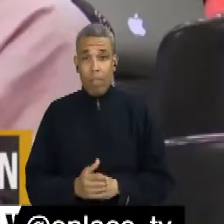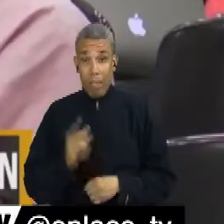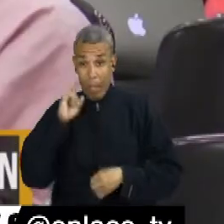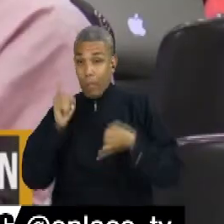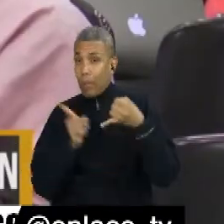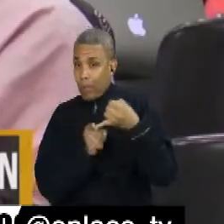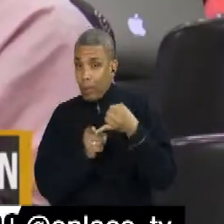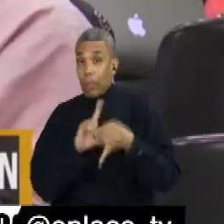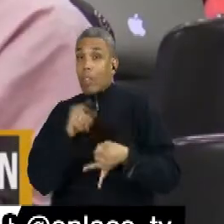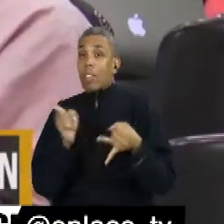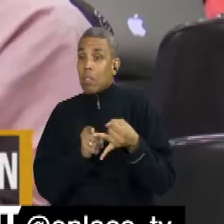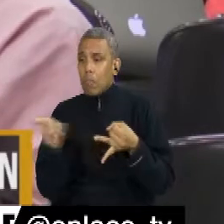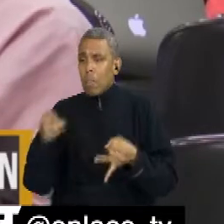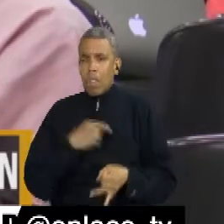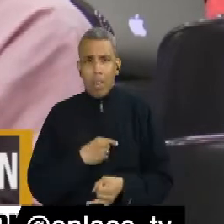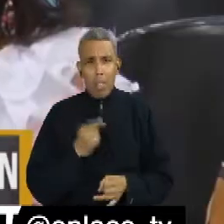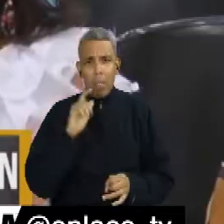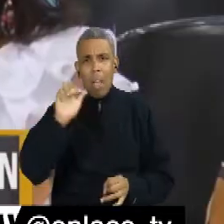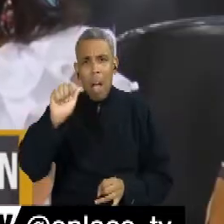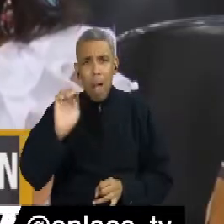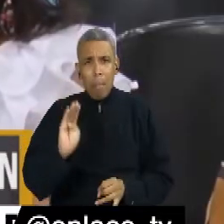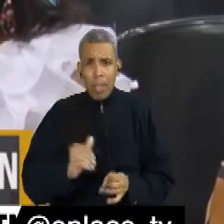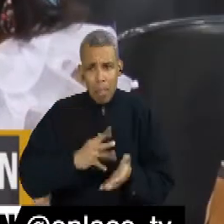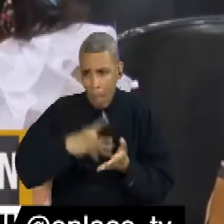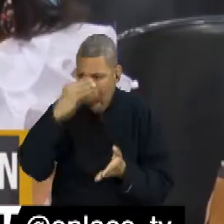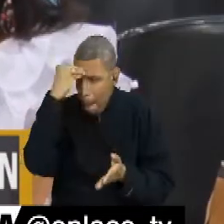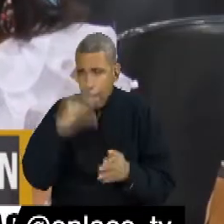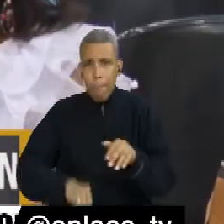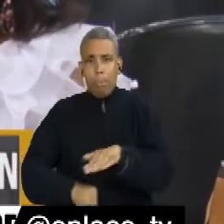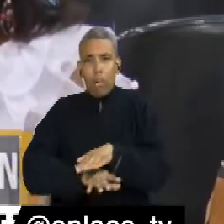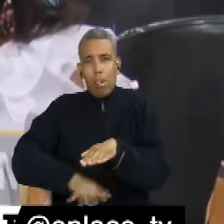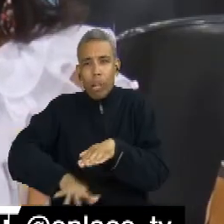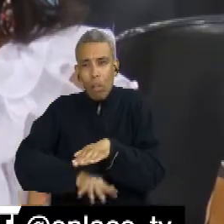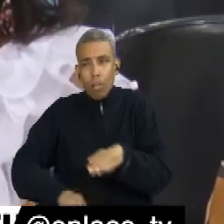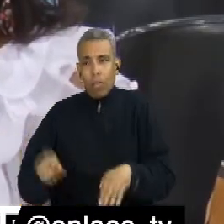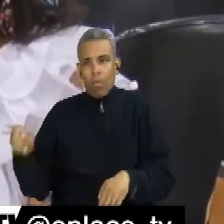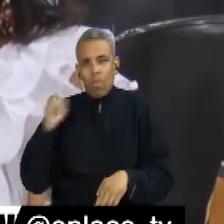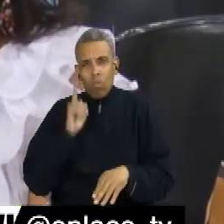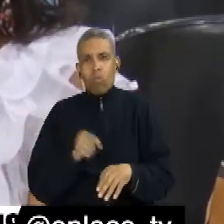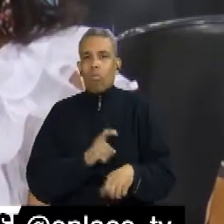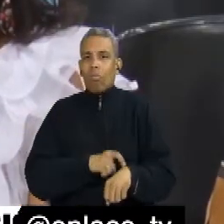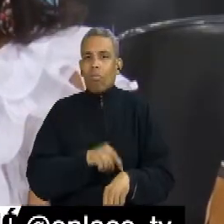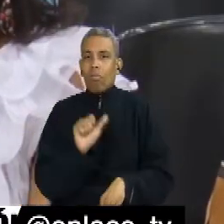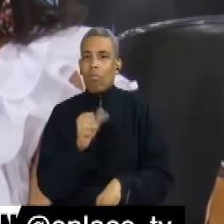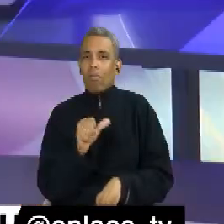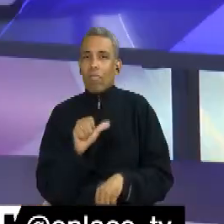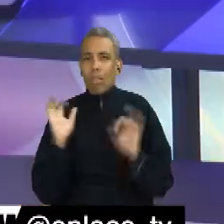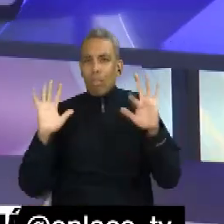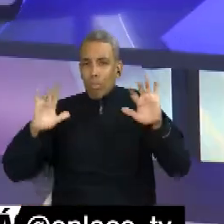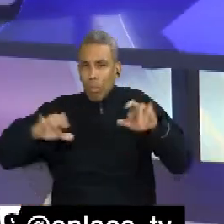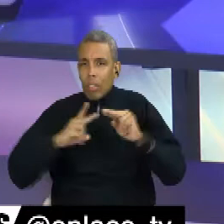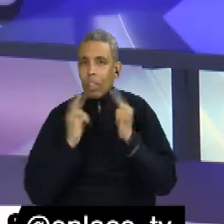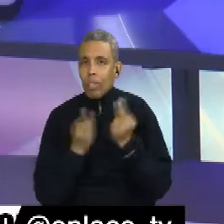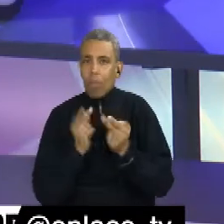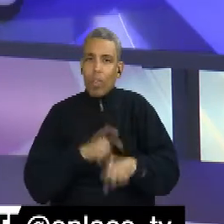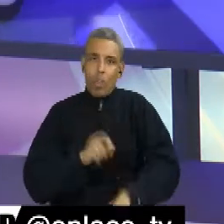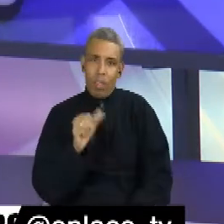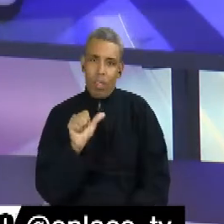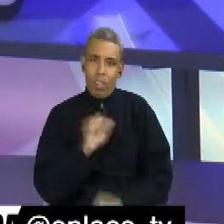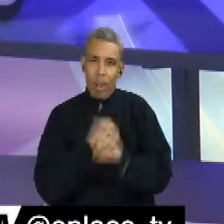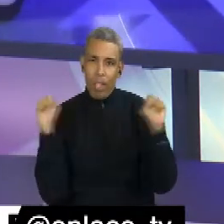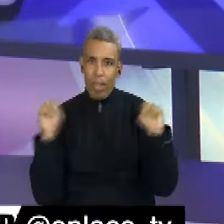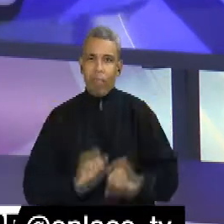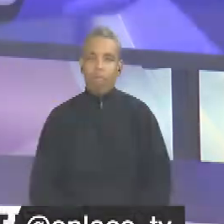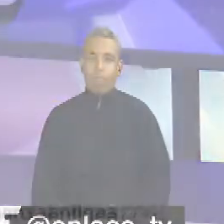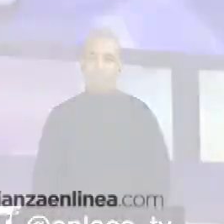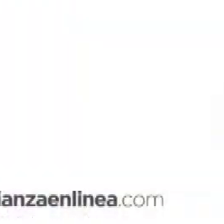analfabetas. El encuentro entre el director Mitrotti y los empresarios se da en Expoventos desde las 10 de la mañana. ¿Por qué creen en Barranca